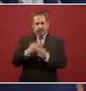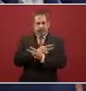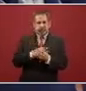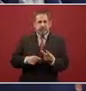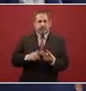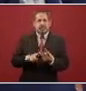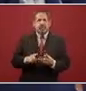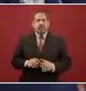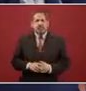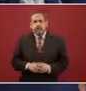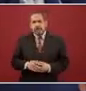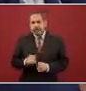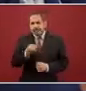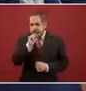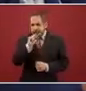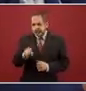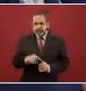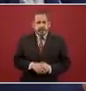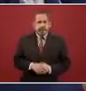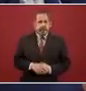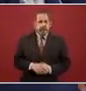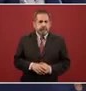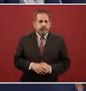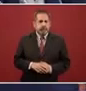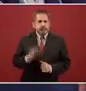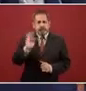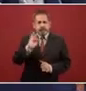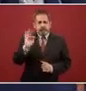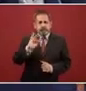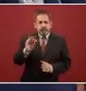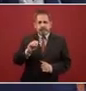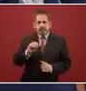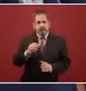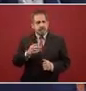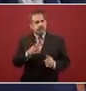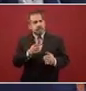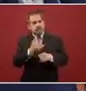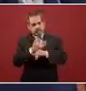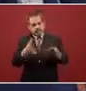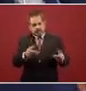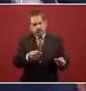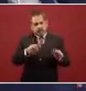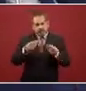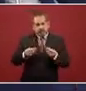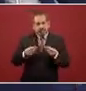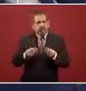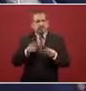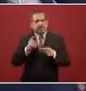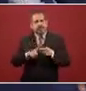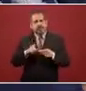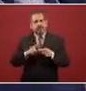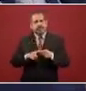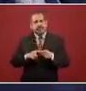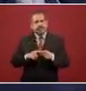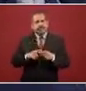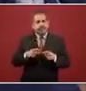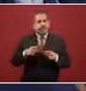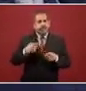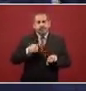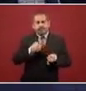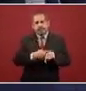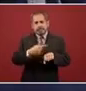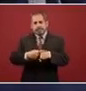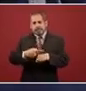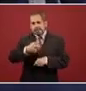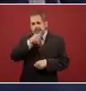favor? Y si hay manera de que también nos dieran la información de las personas por rangos de edad, a fin